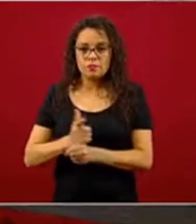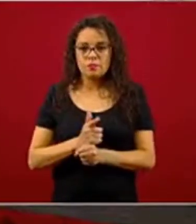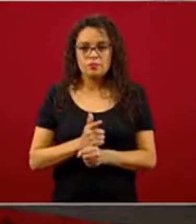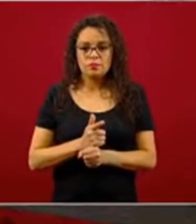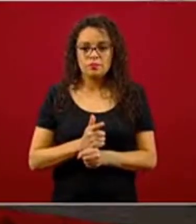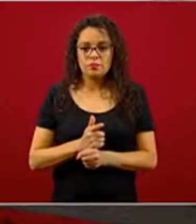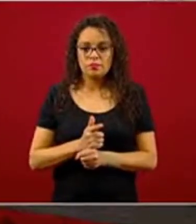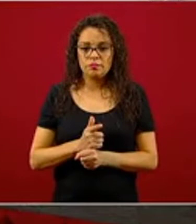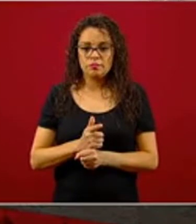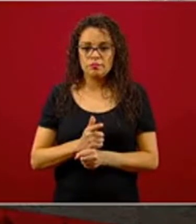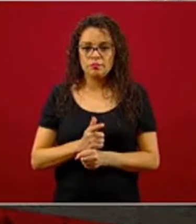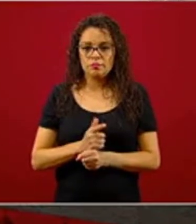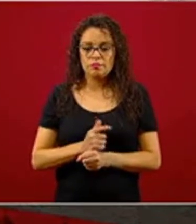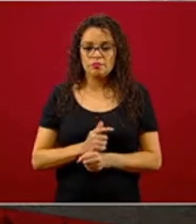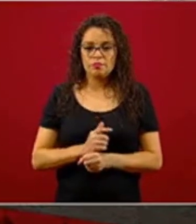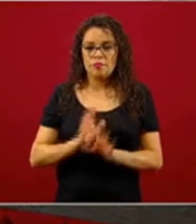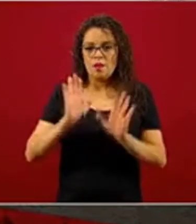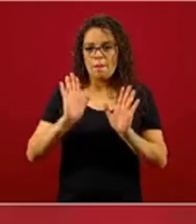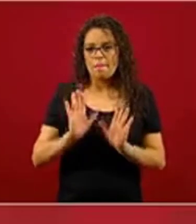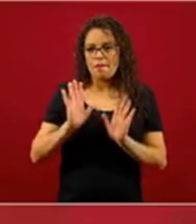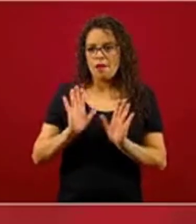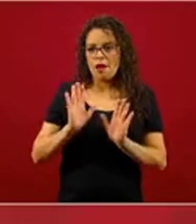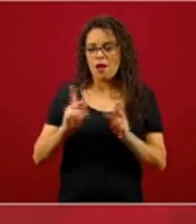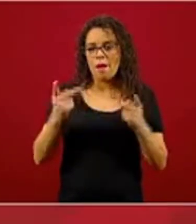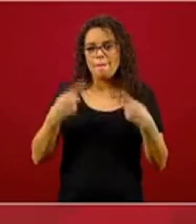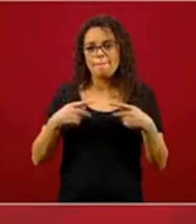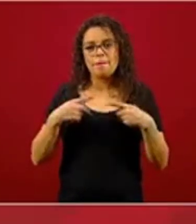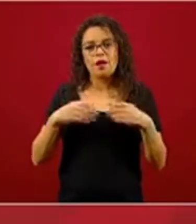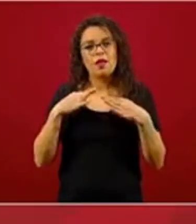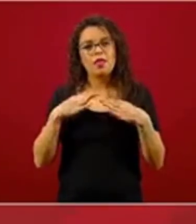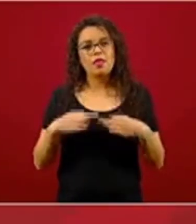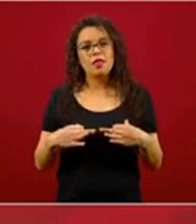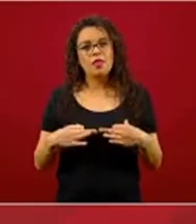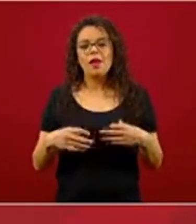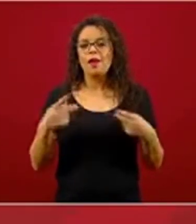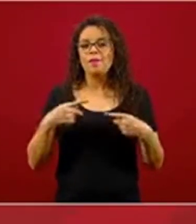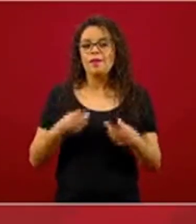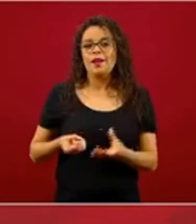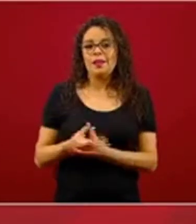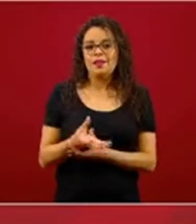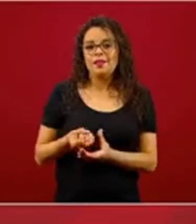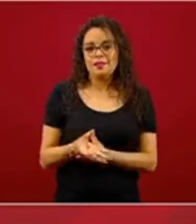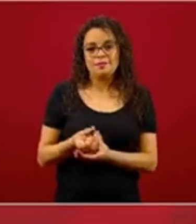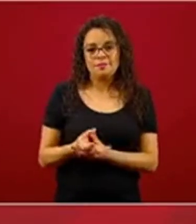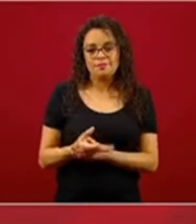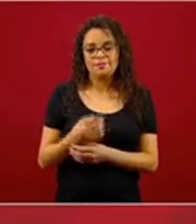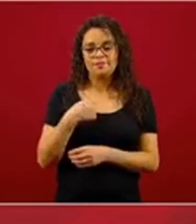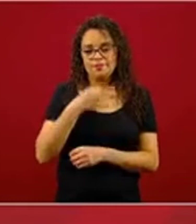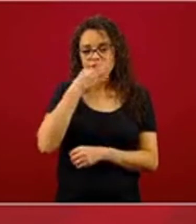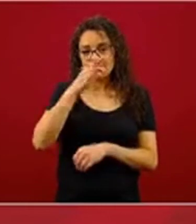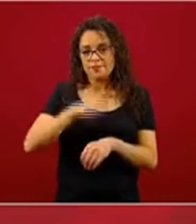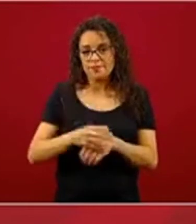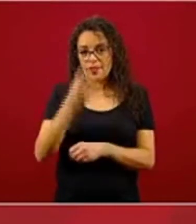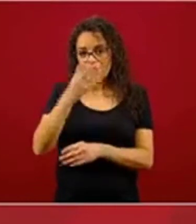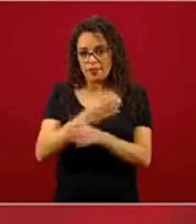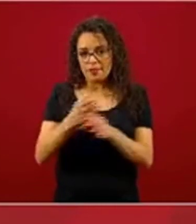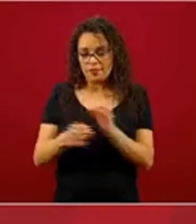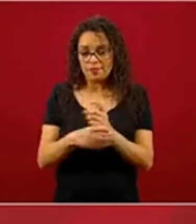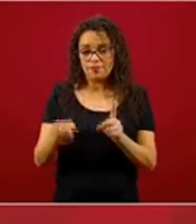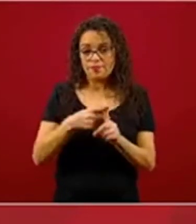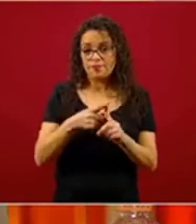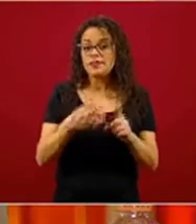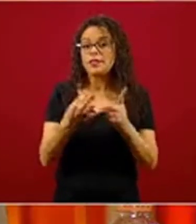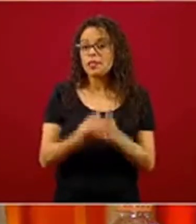pudieron haberse relajado las medidas y la gente empezó a salir. Aquí quiero decir tres cosas. La primera, la importancia que tiene.